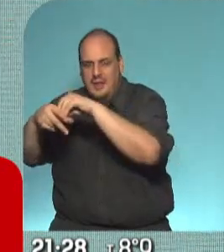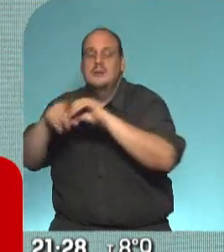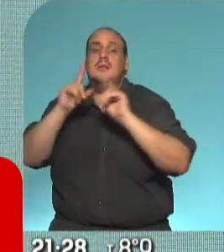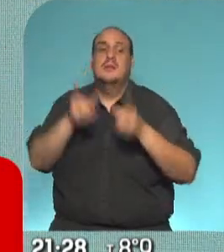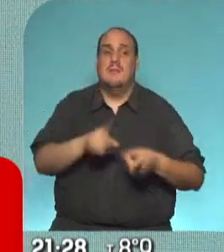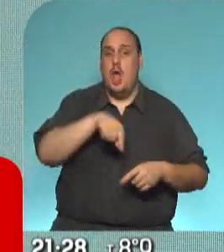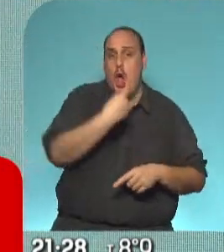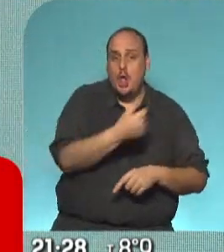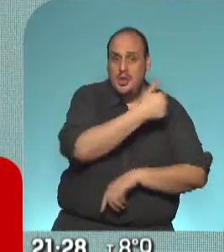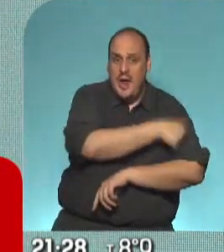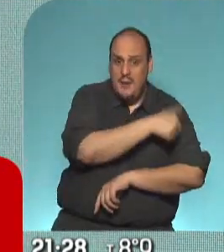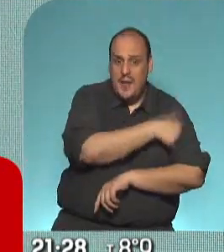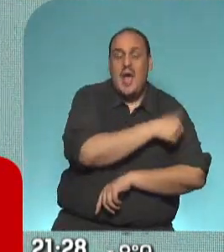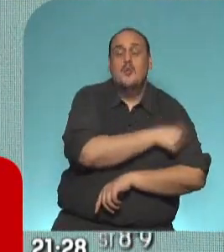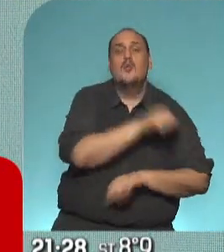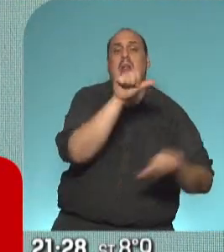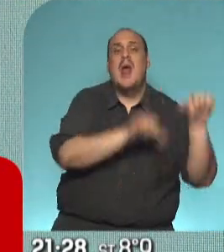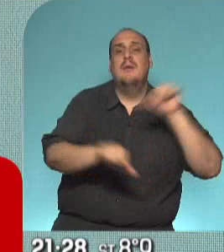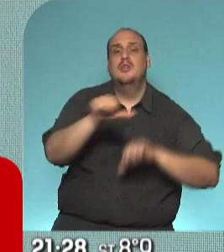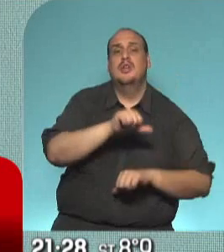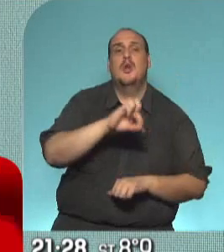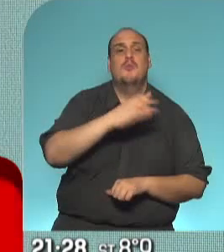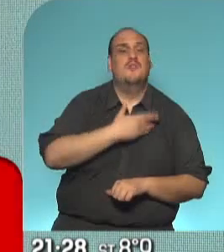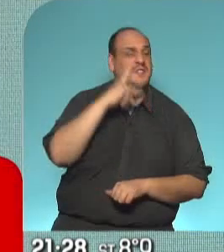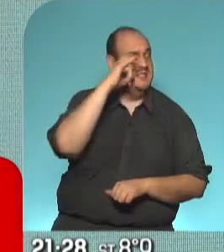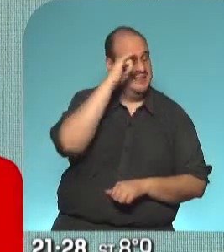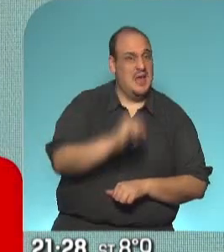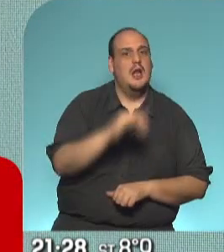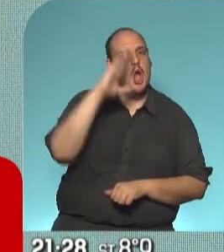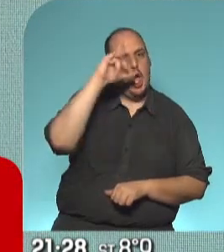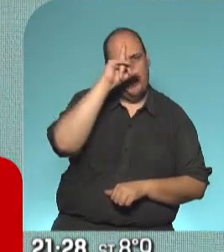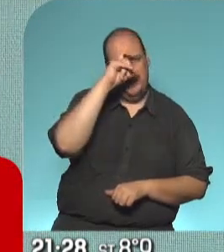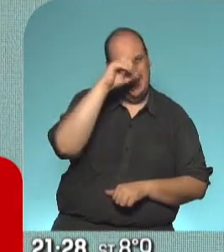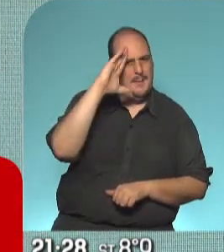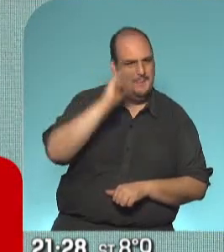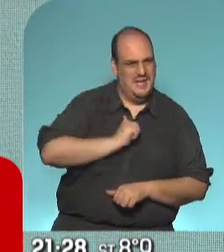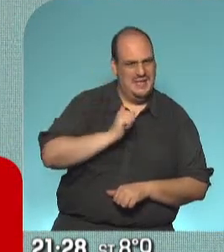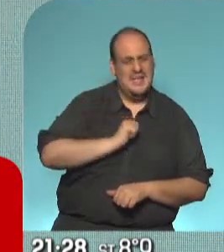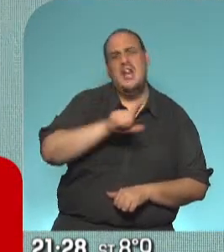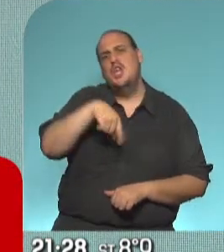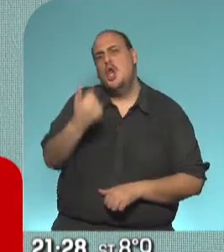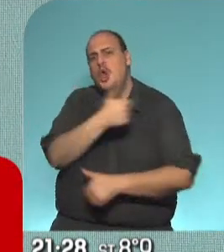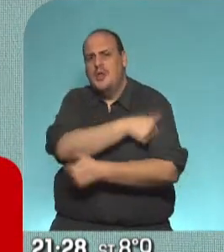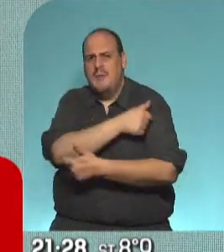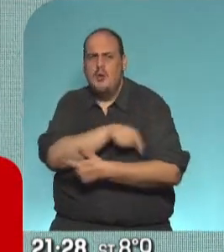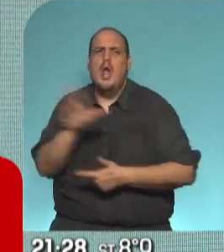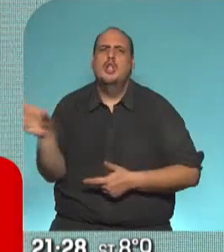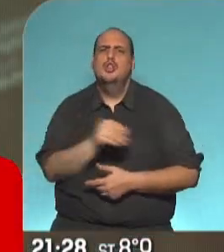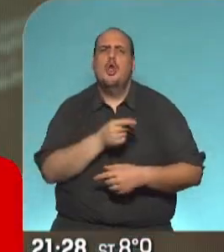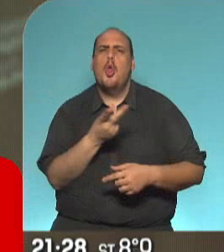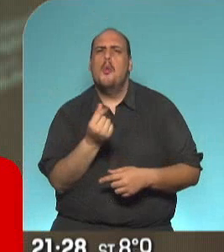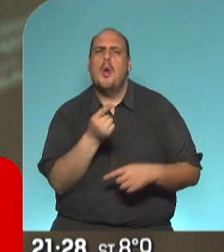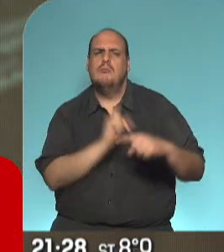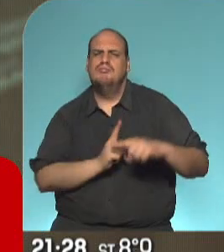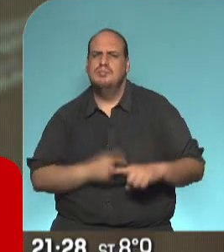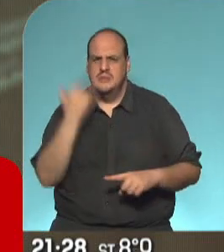Hospital Militar, que tiene que ver con Pfizer y con BioNTech, y otras más que ya nos venía contando el doctor, y todas tienen un costo estimado. Y todas tienen un costo